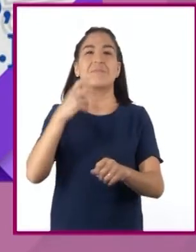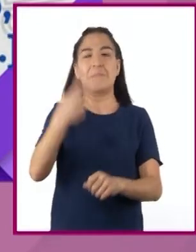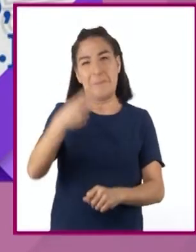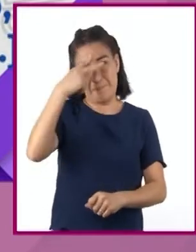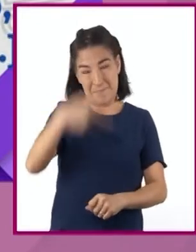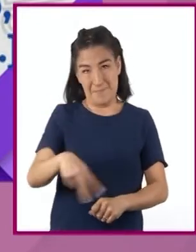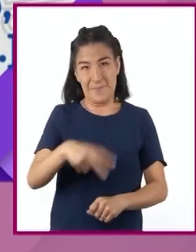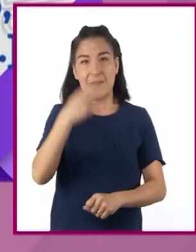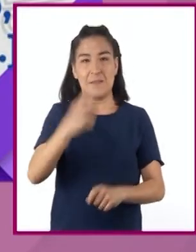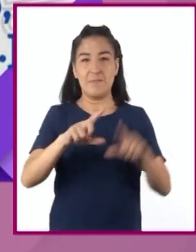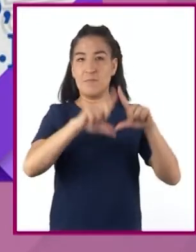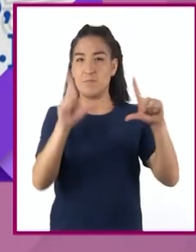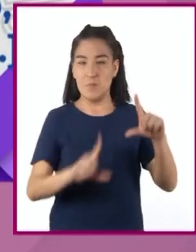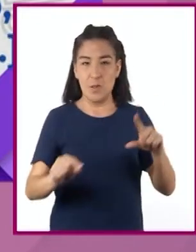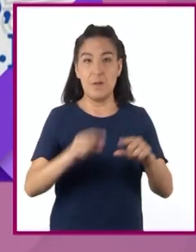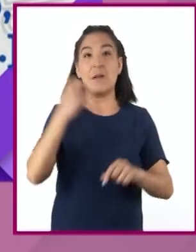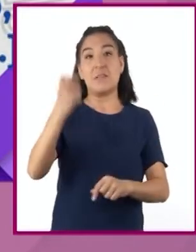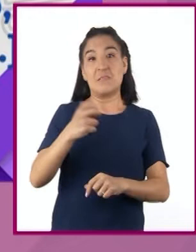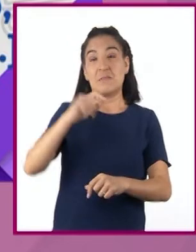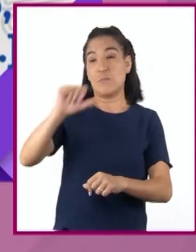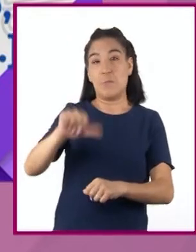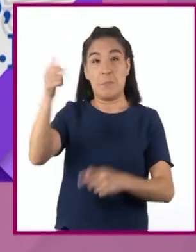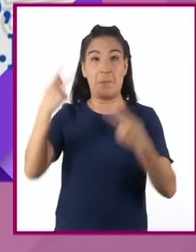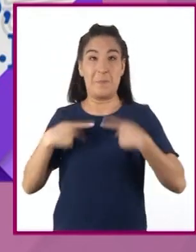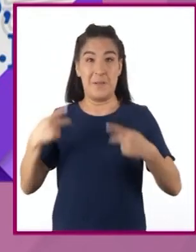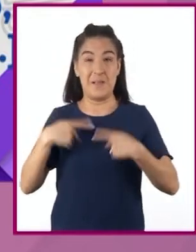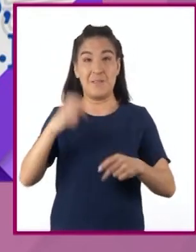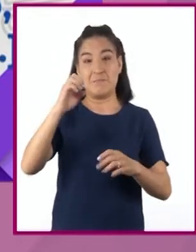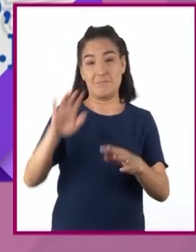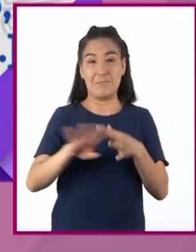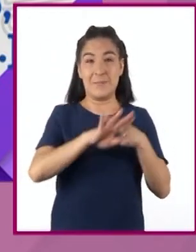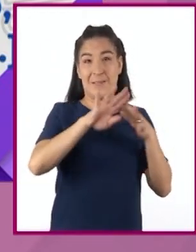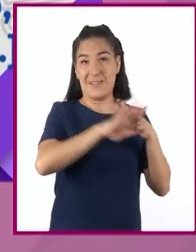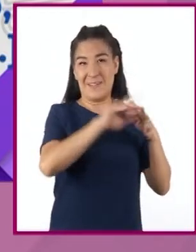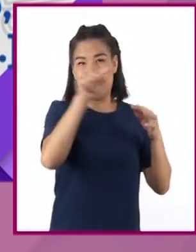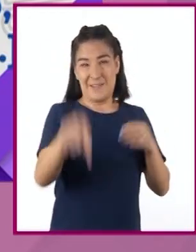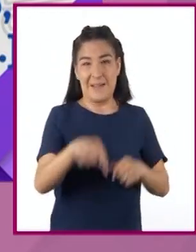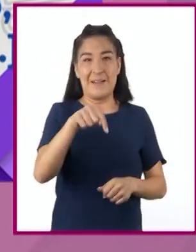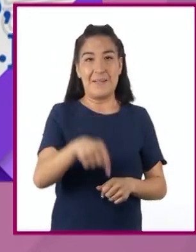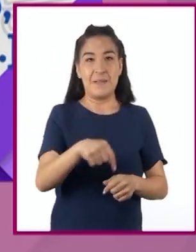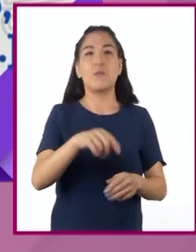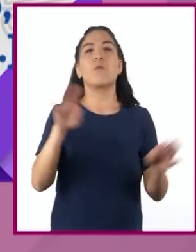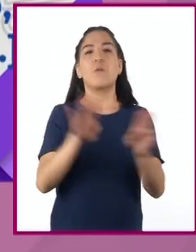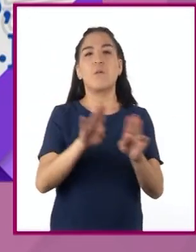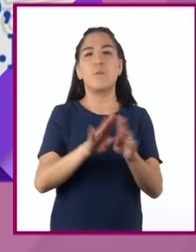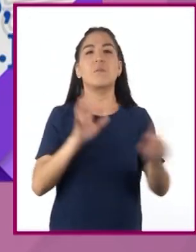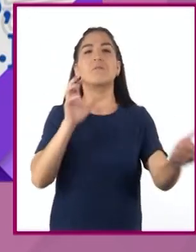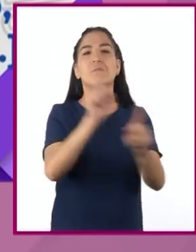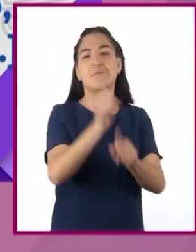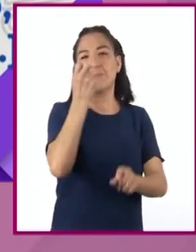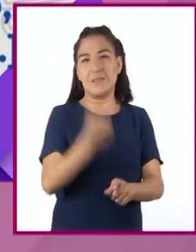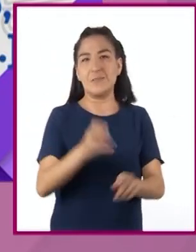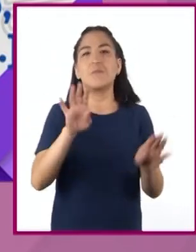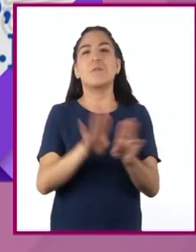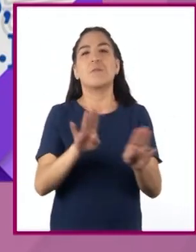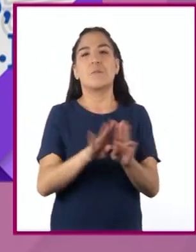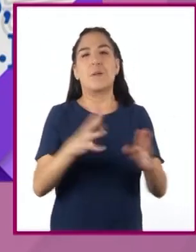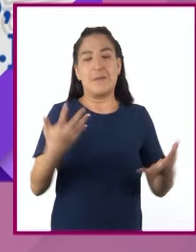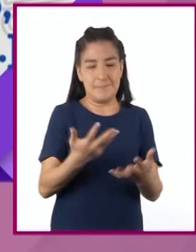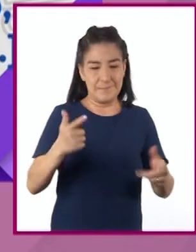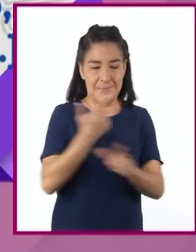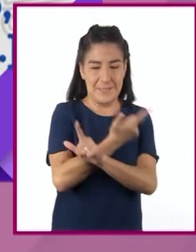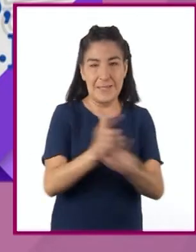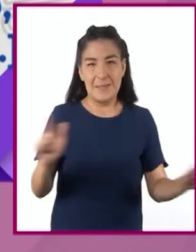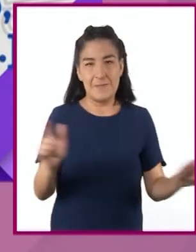mexicanos. Los esclavos del extranjero que entran al territorio nacional alcanzarán por solo este hecho su